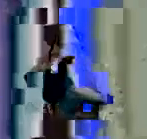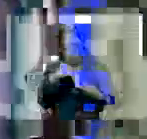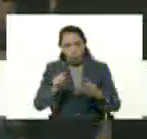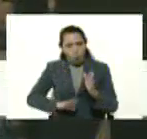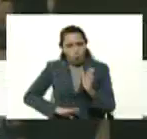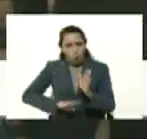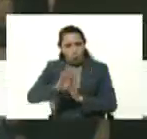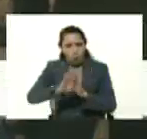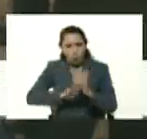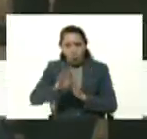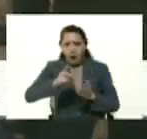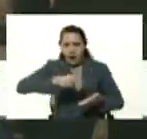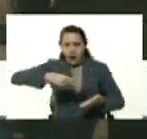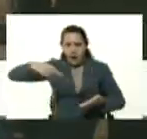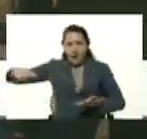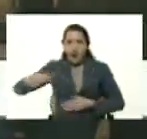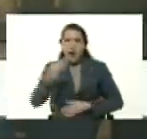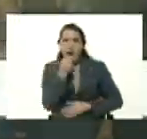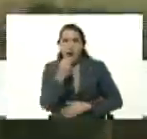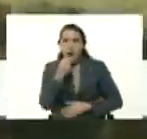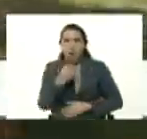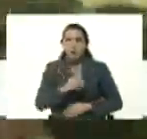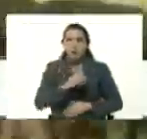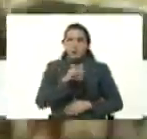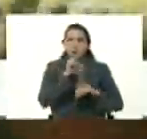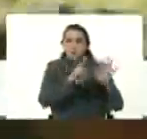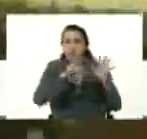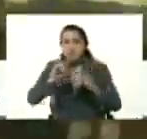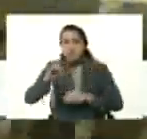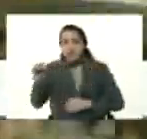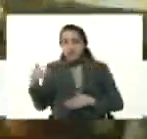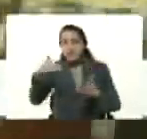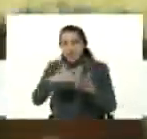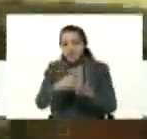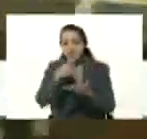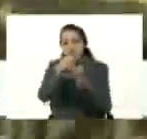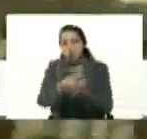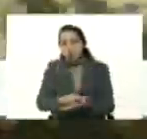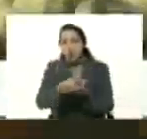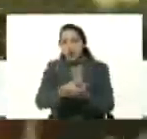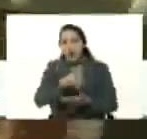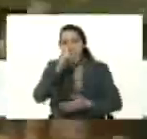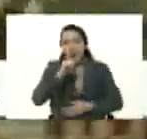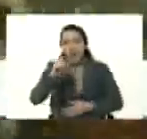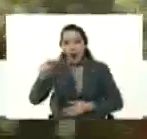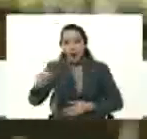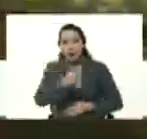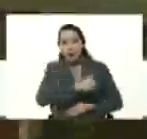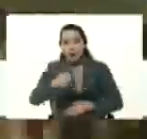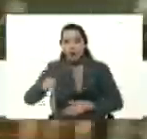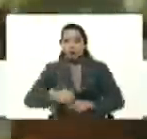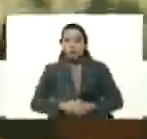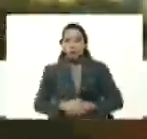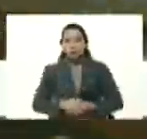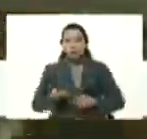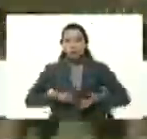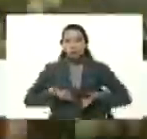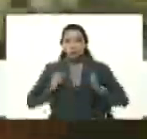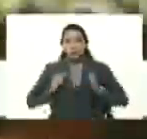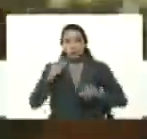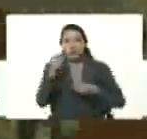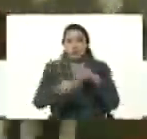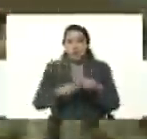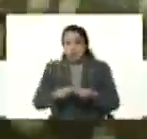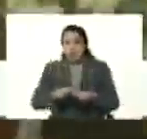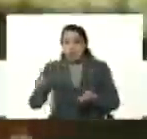captación de pasta alimenticia de 700.000 toneladas al año, lo que nos permite poder